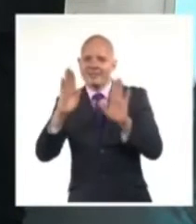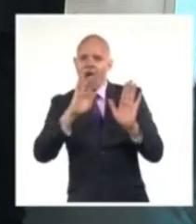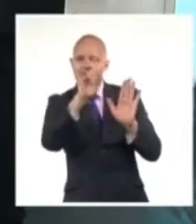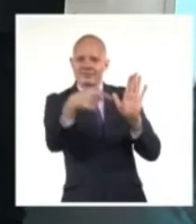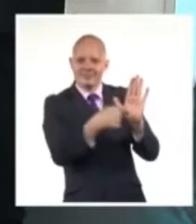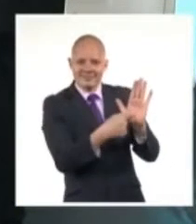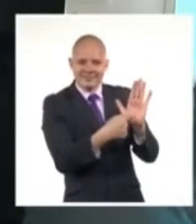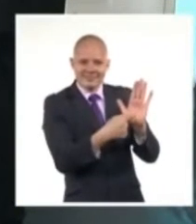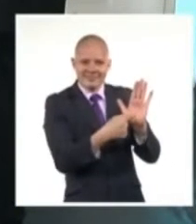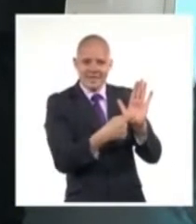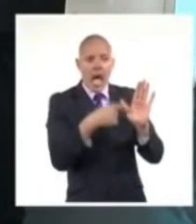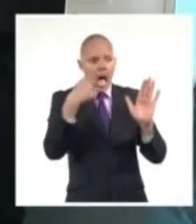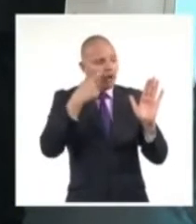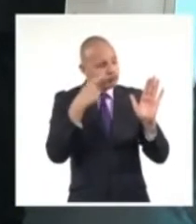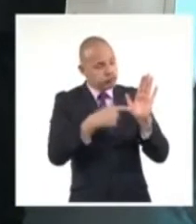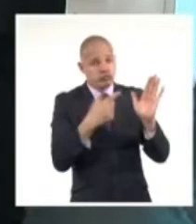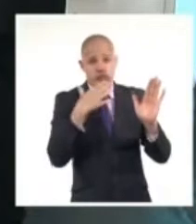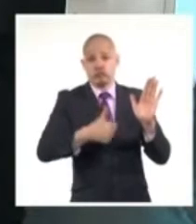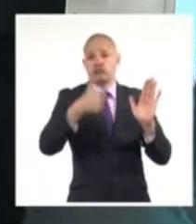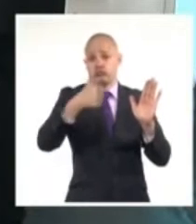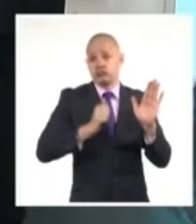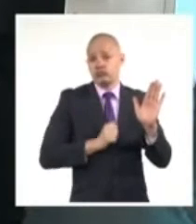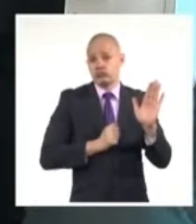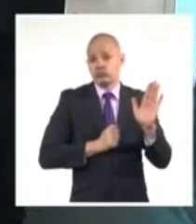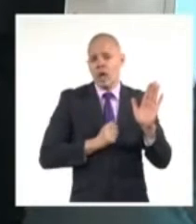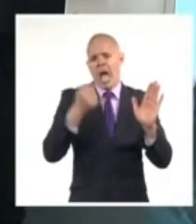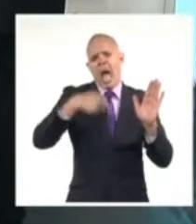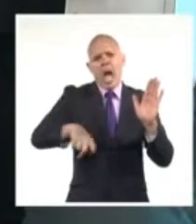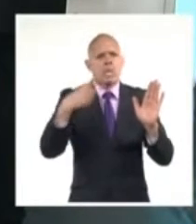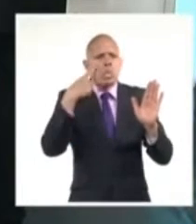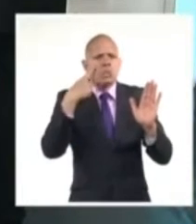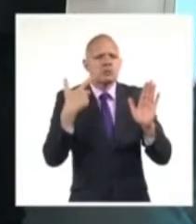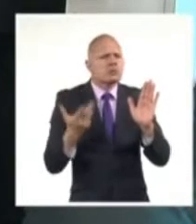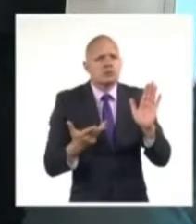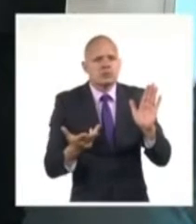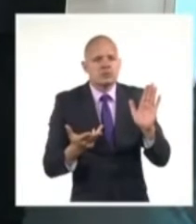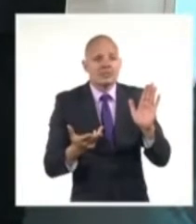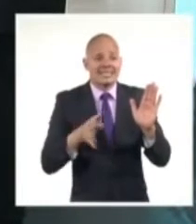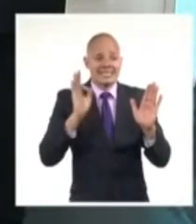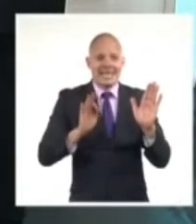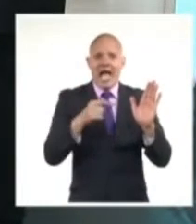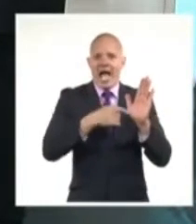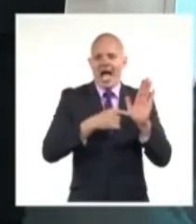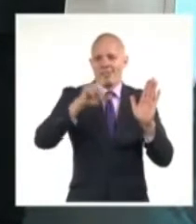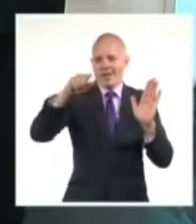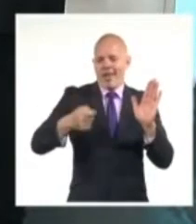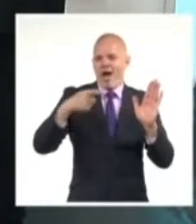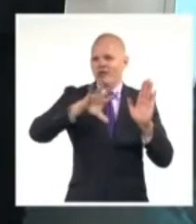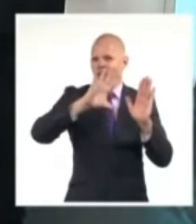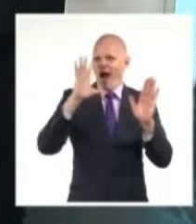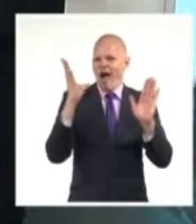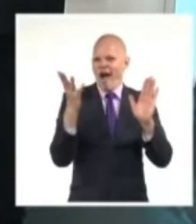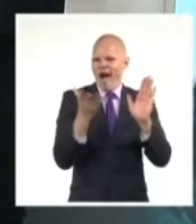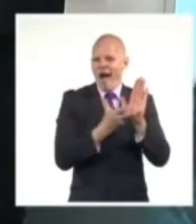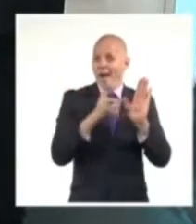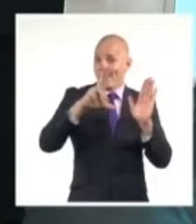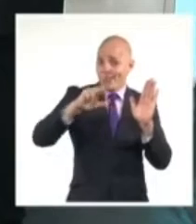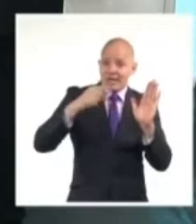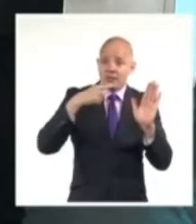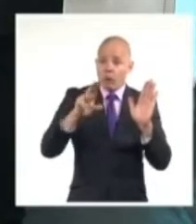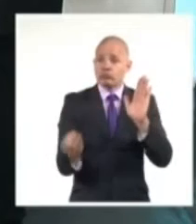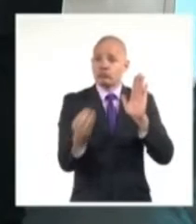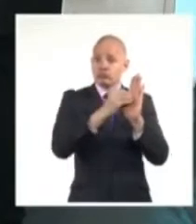tuvo una contribución decisiva, porque estamos hablando de llevar a las normas todo un sistema de garantía que obedezcan al debido proceso que la